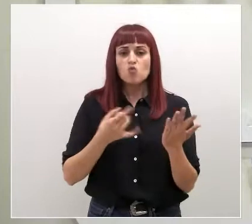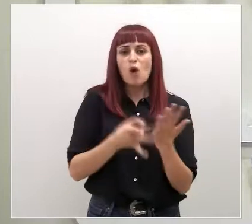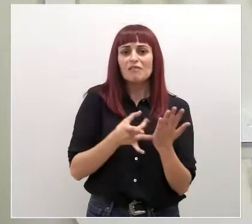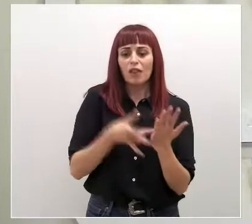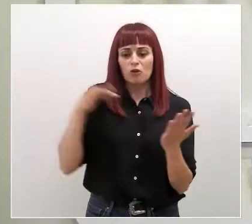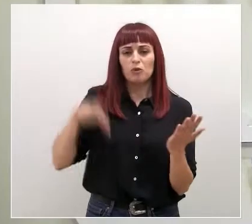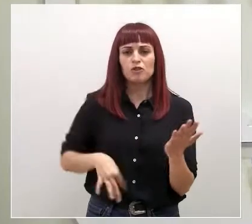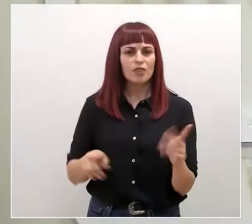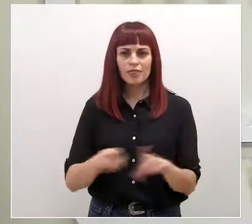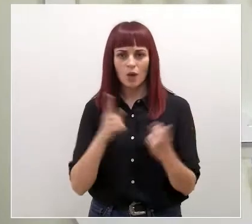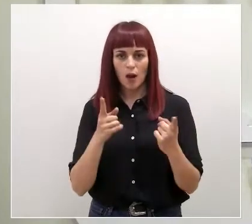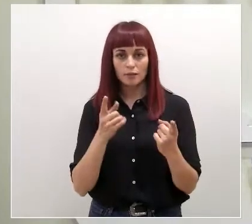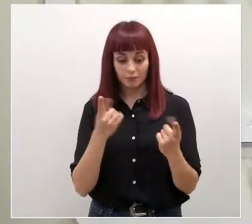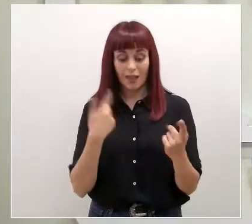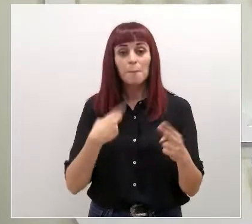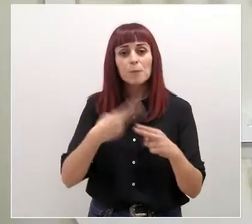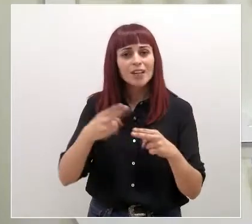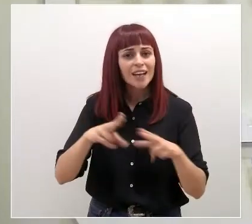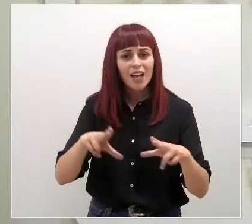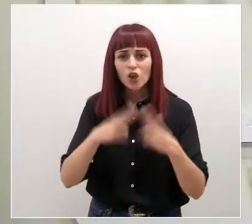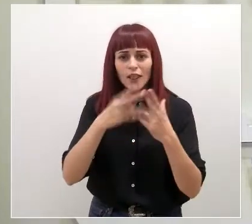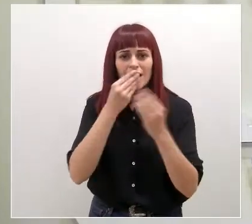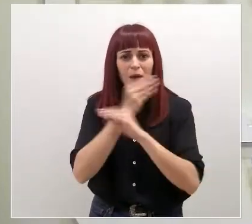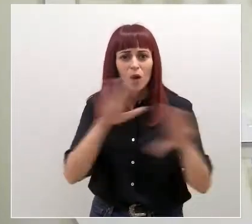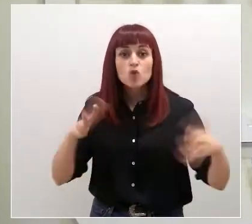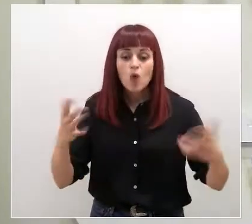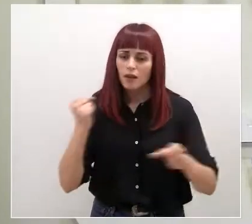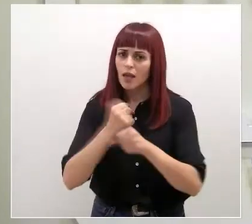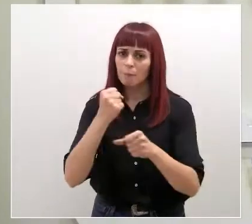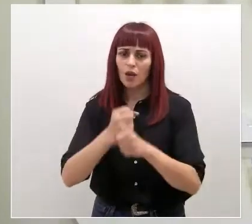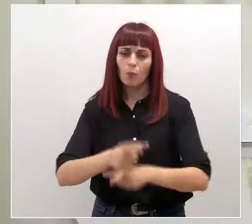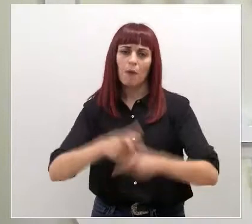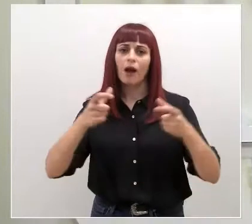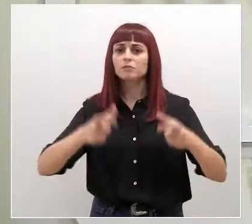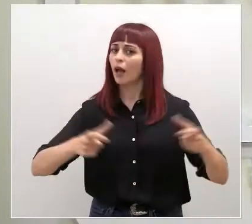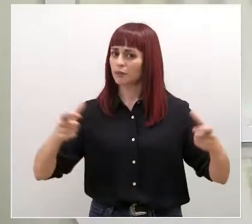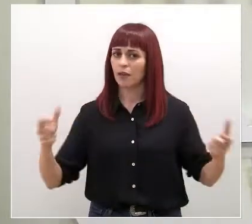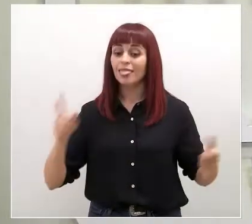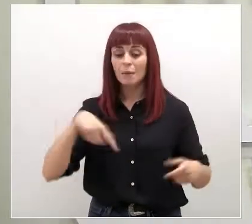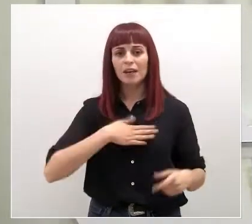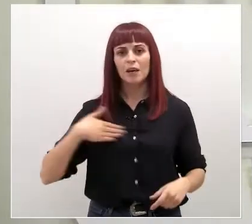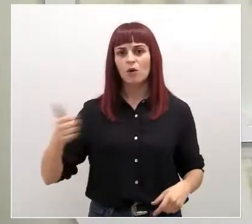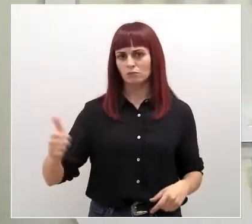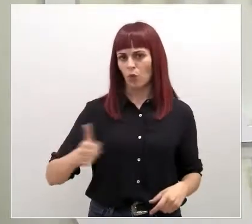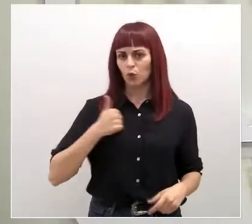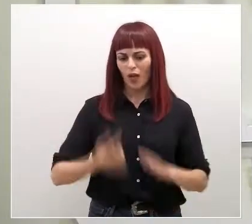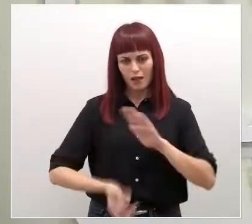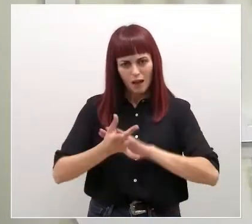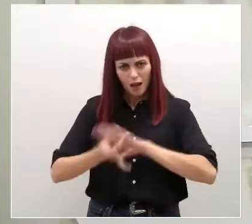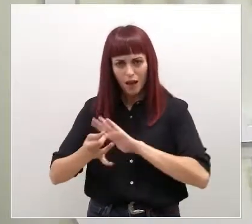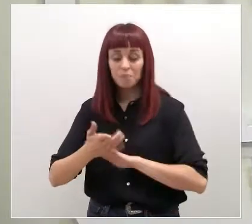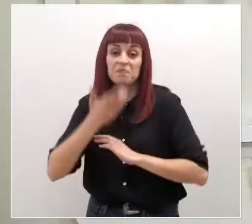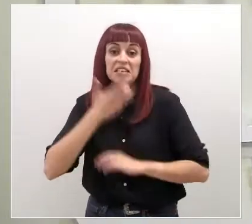cualificación. No hay mejor política social que el empleo. Y también queremos generar oportunidades para quien